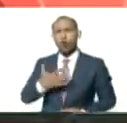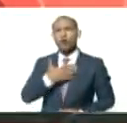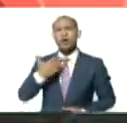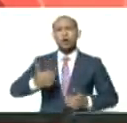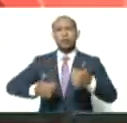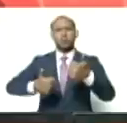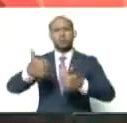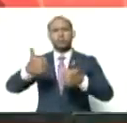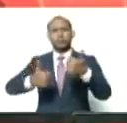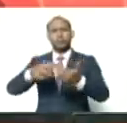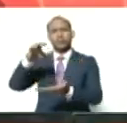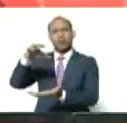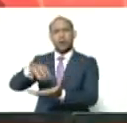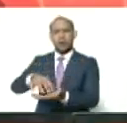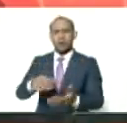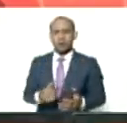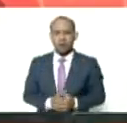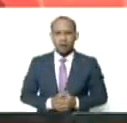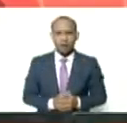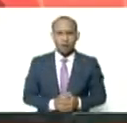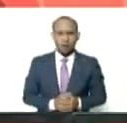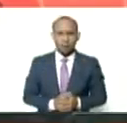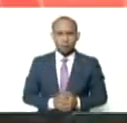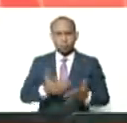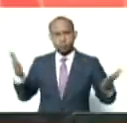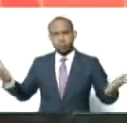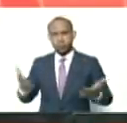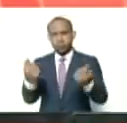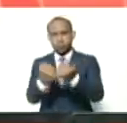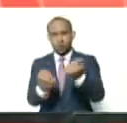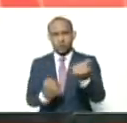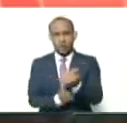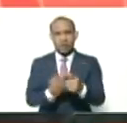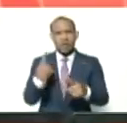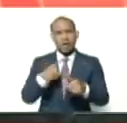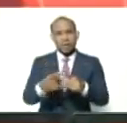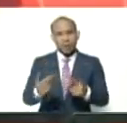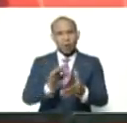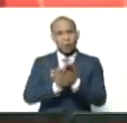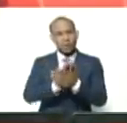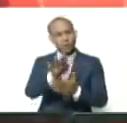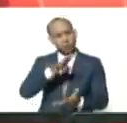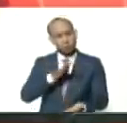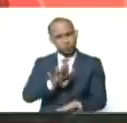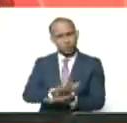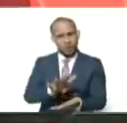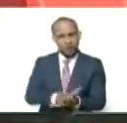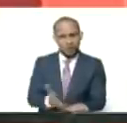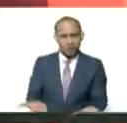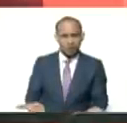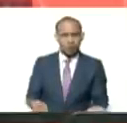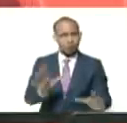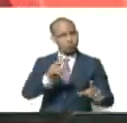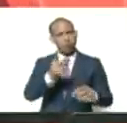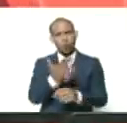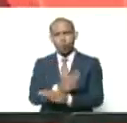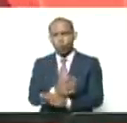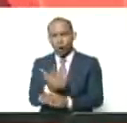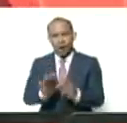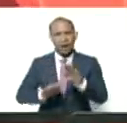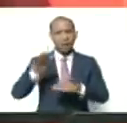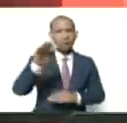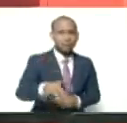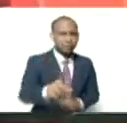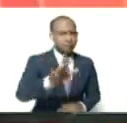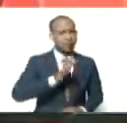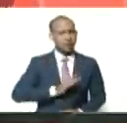estado, aclamado por las bases. Yo le mandé a decir, pero pana, quieto, vale, no te pongas en eso, no juegues adelantado,